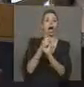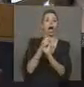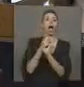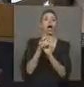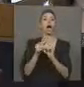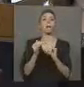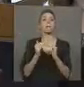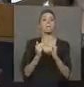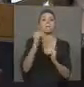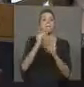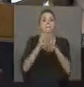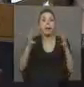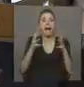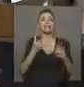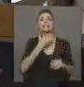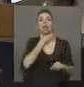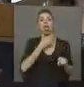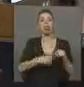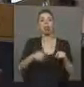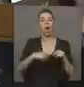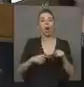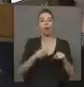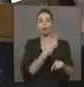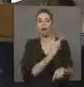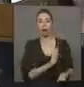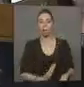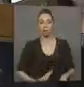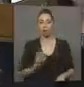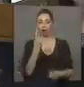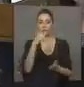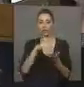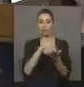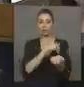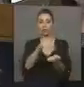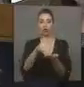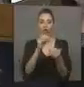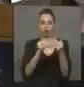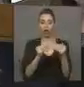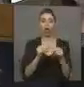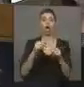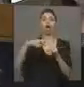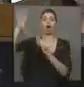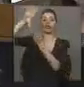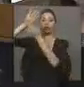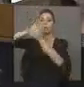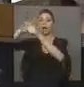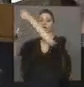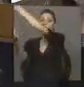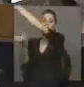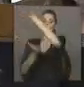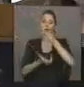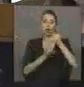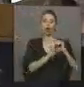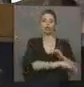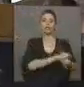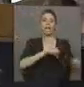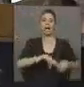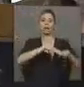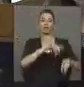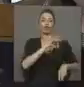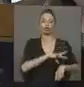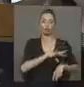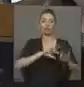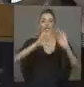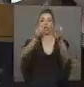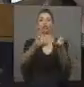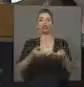de 11.000 millones de dólares. Tanto con recursos externos como internos, llevando el total de la deuda